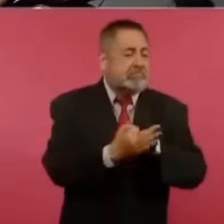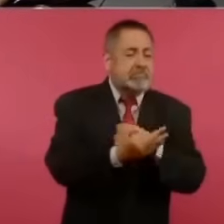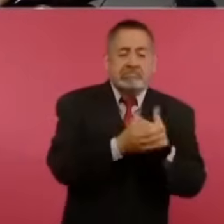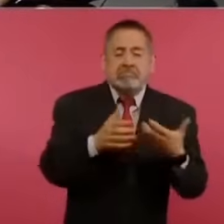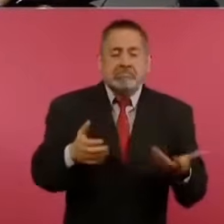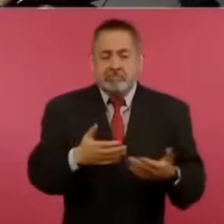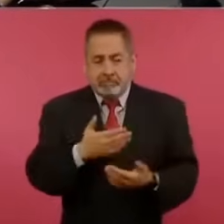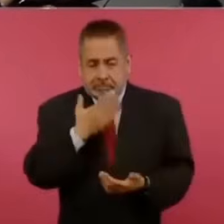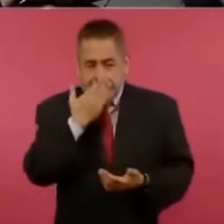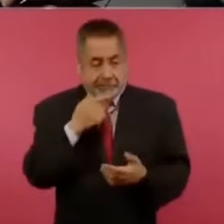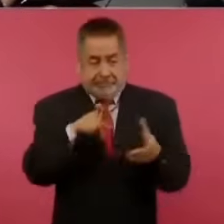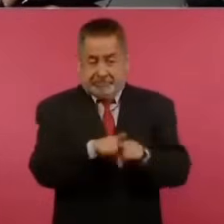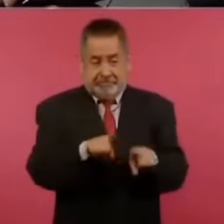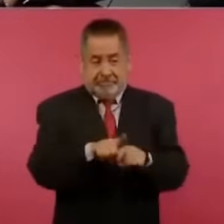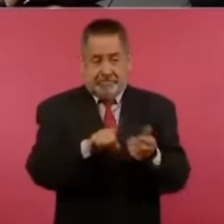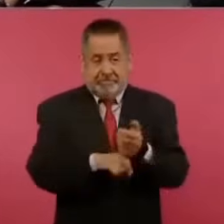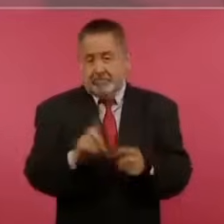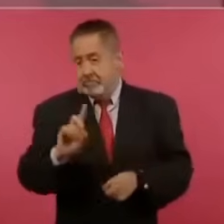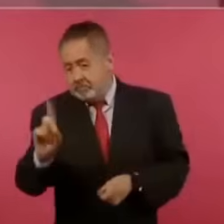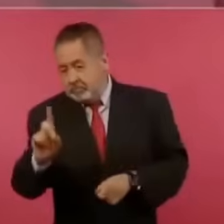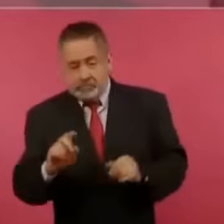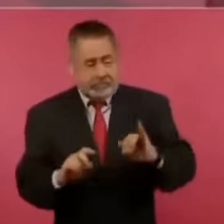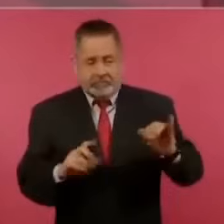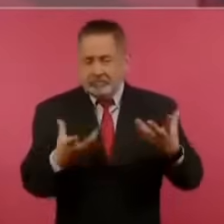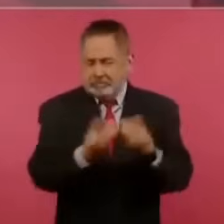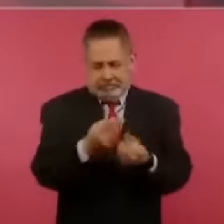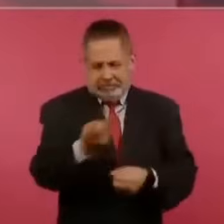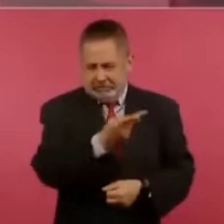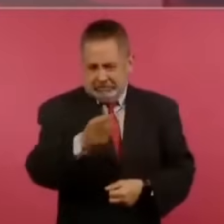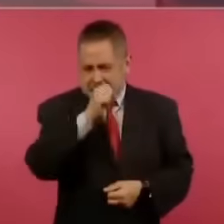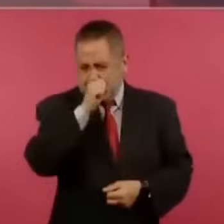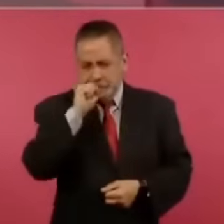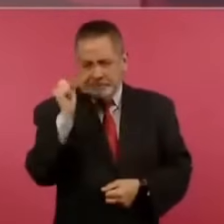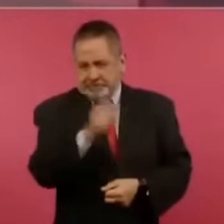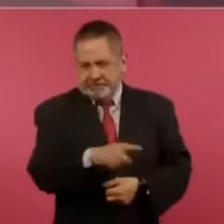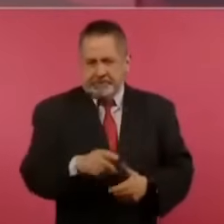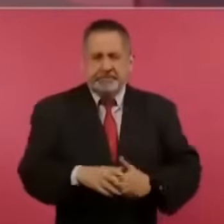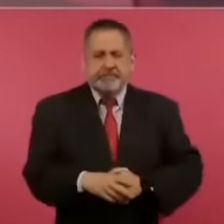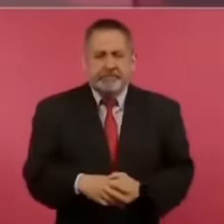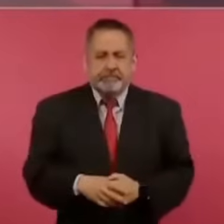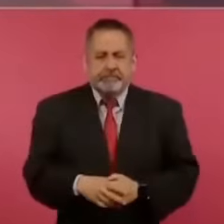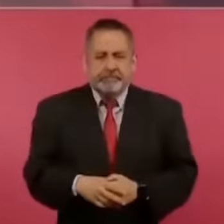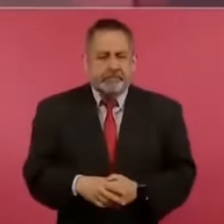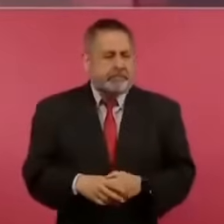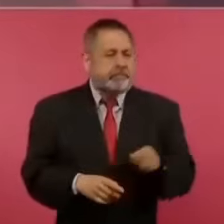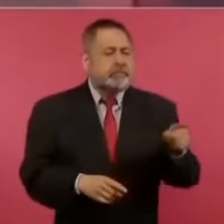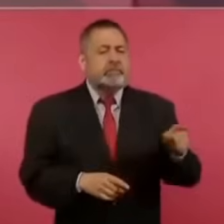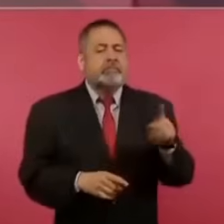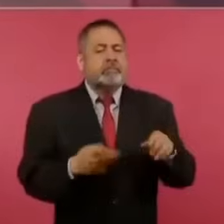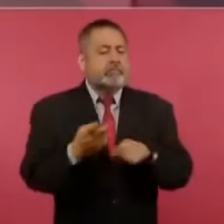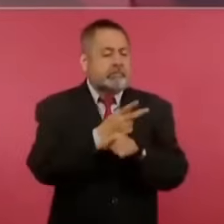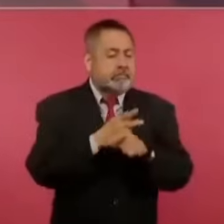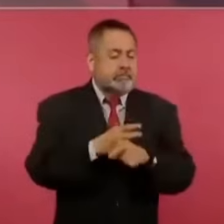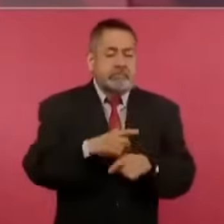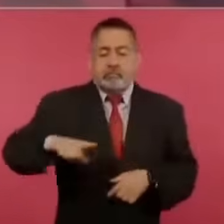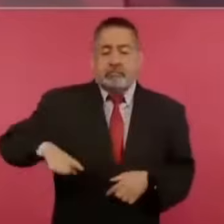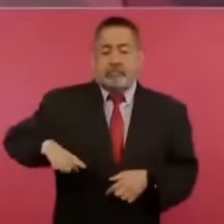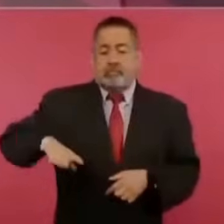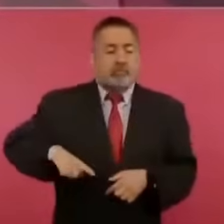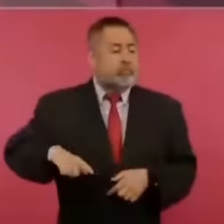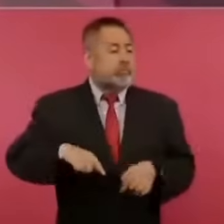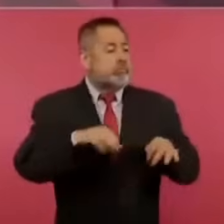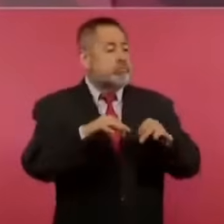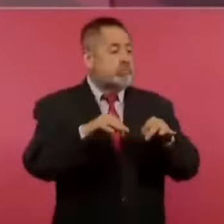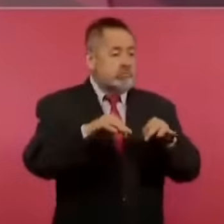de derecha y de izquierda, terminan trabajando para las